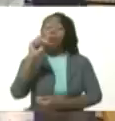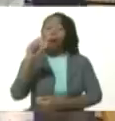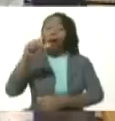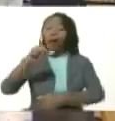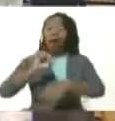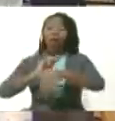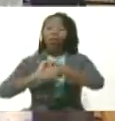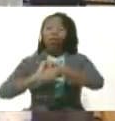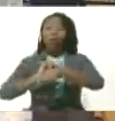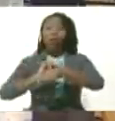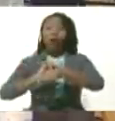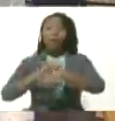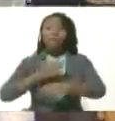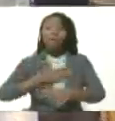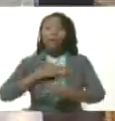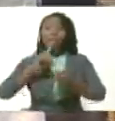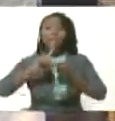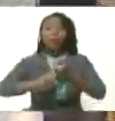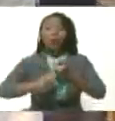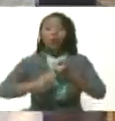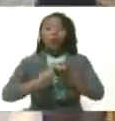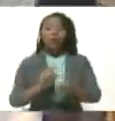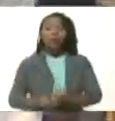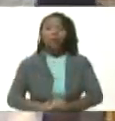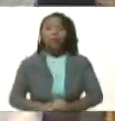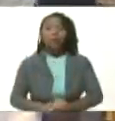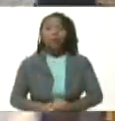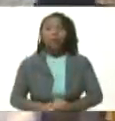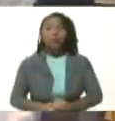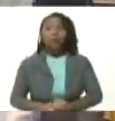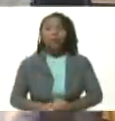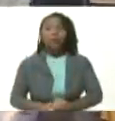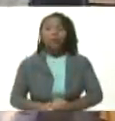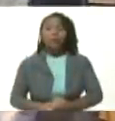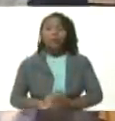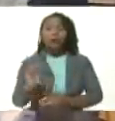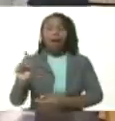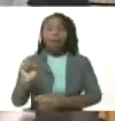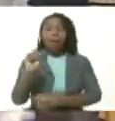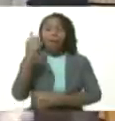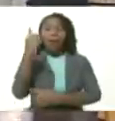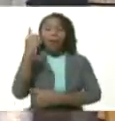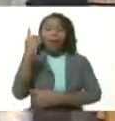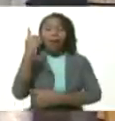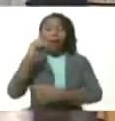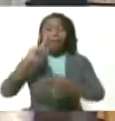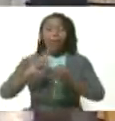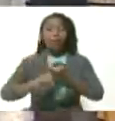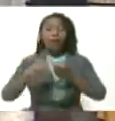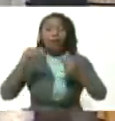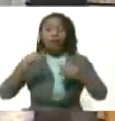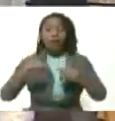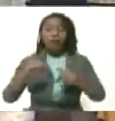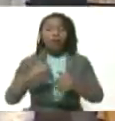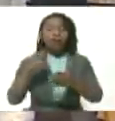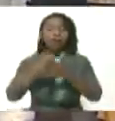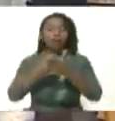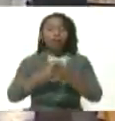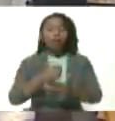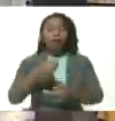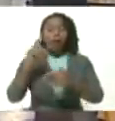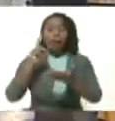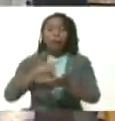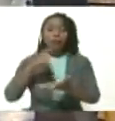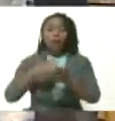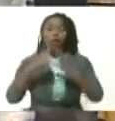doctora Cilia Flores, de First Combat, primera combatiente, presente. Tenemos